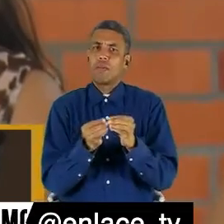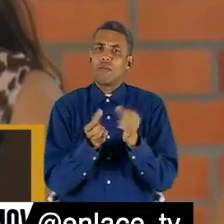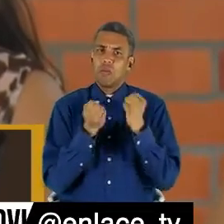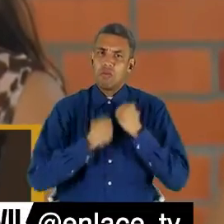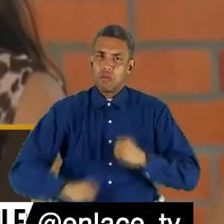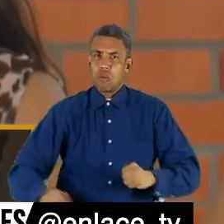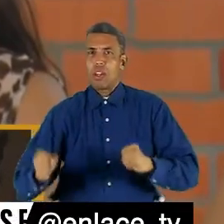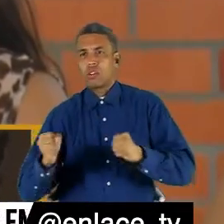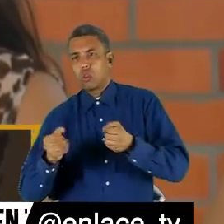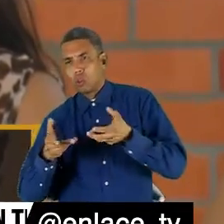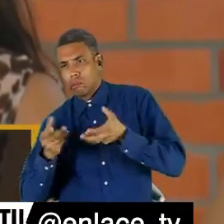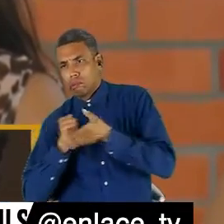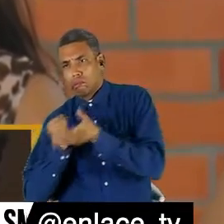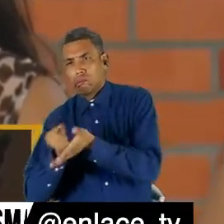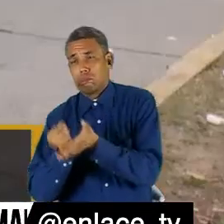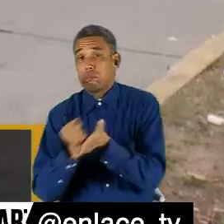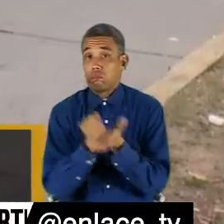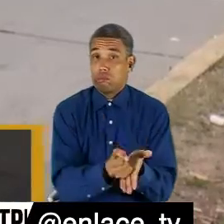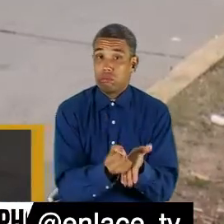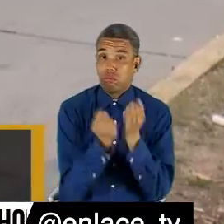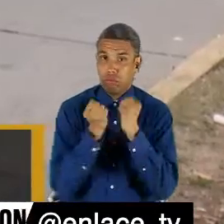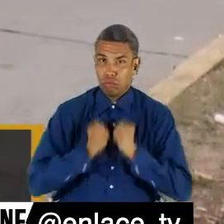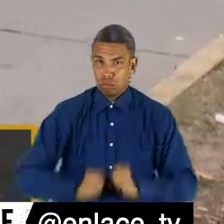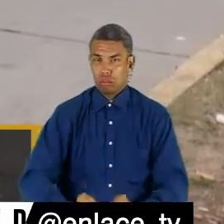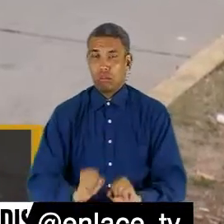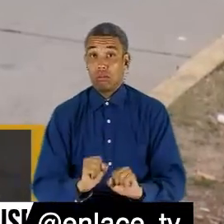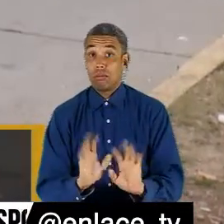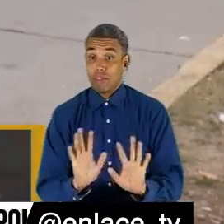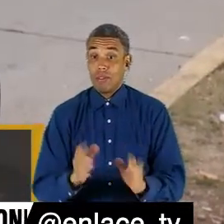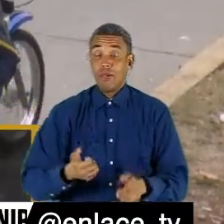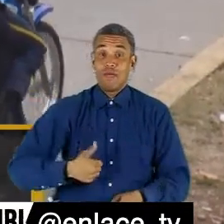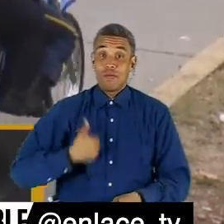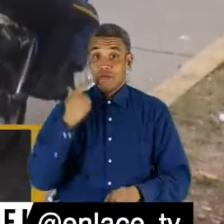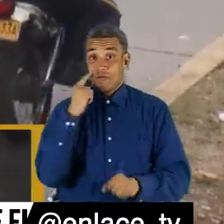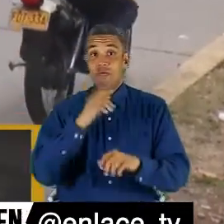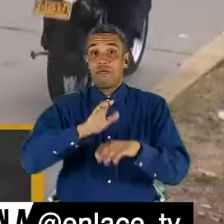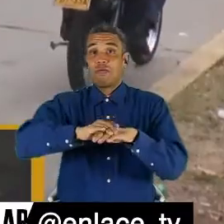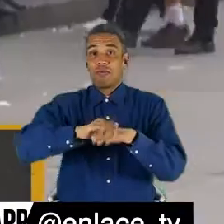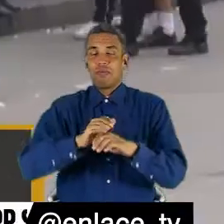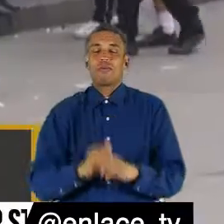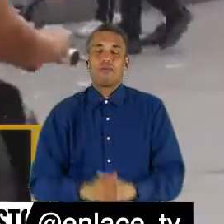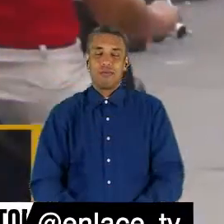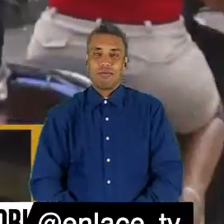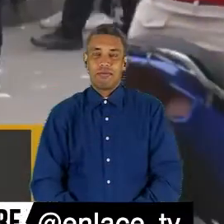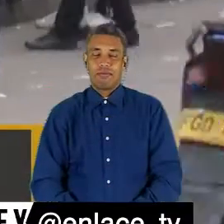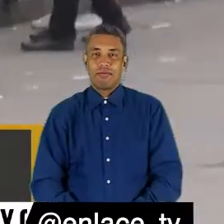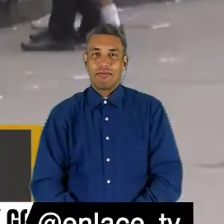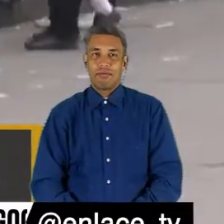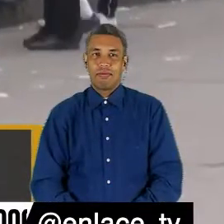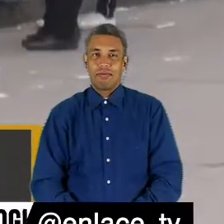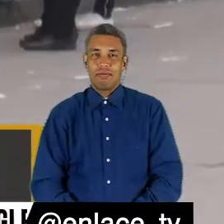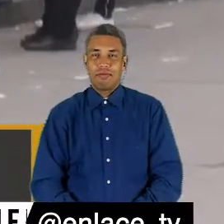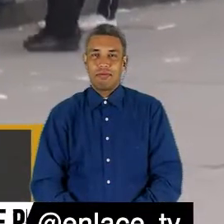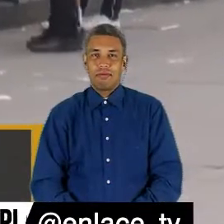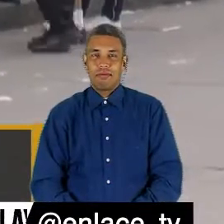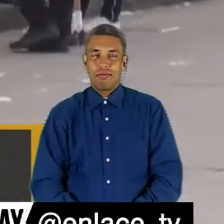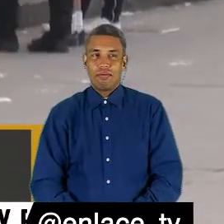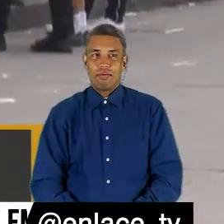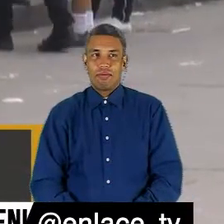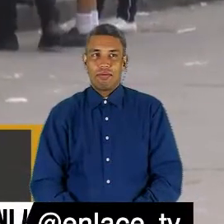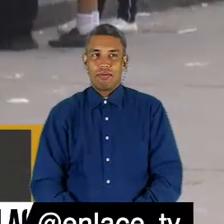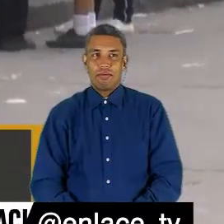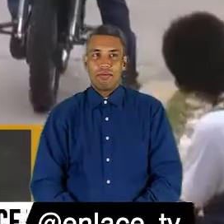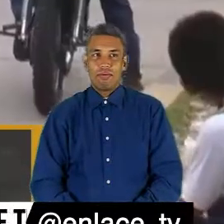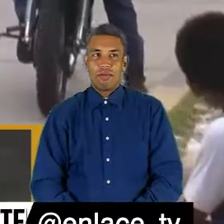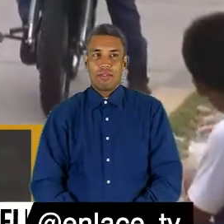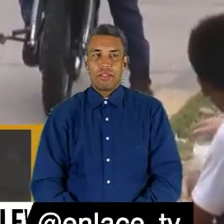refuerzo, pero es muy importante y aprovecho este espacio y este medio para, sobre todo ante una dificultad, ante